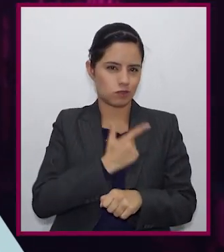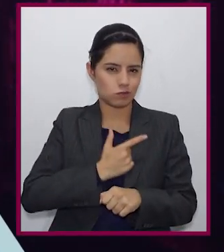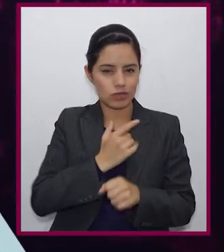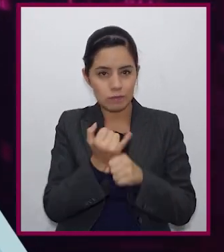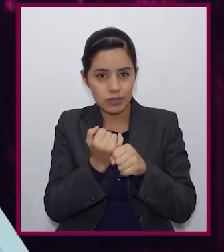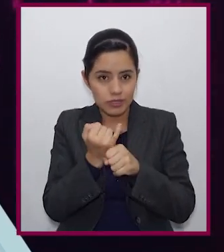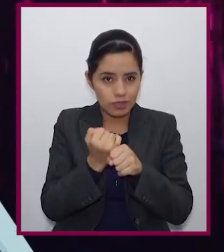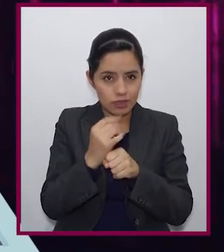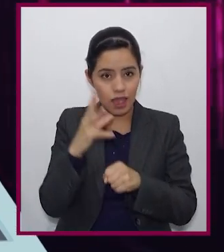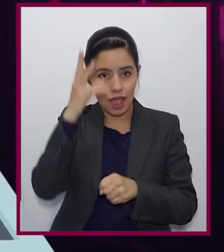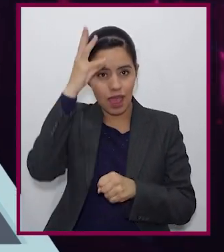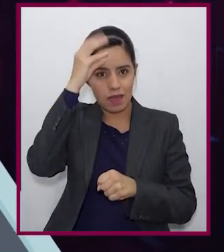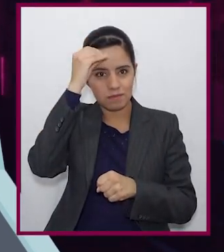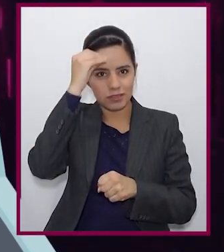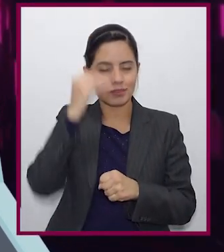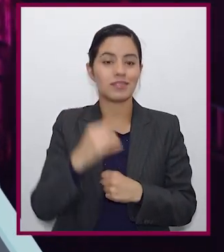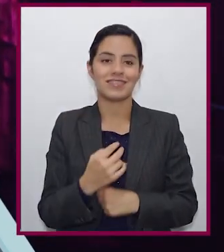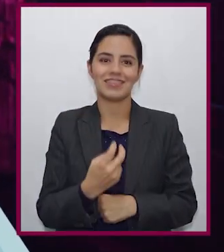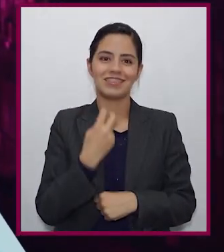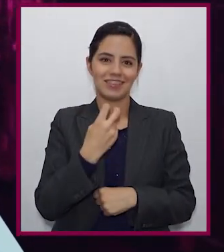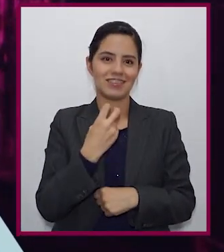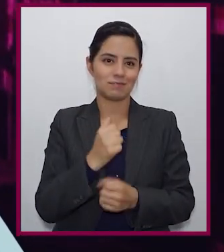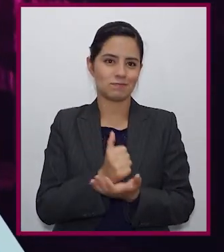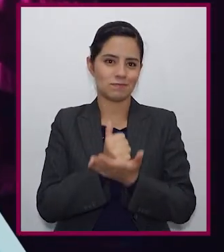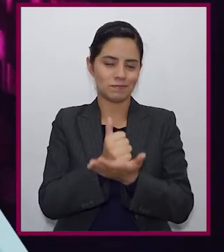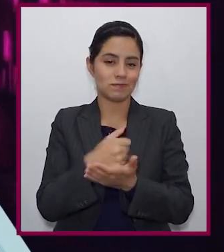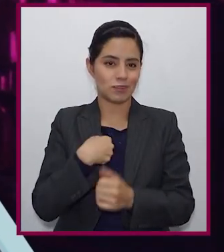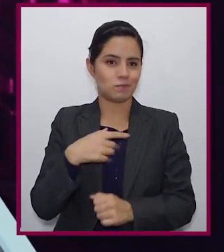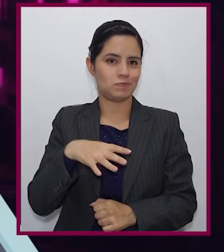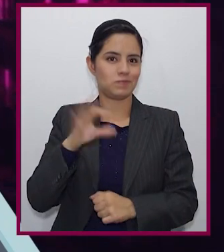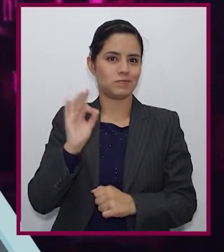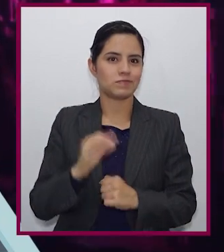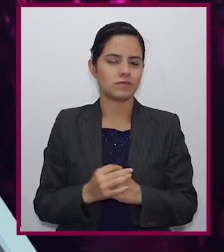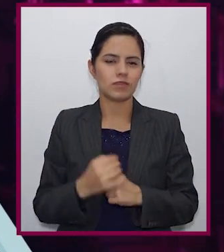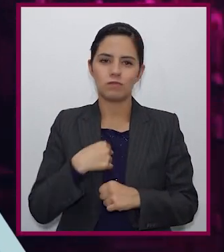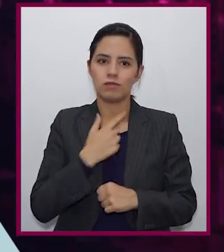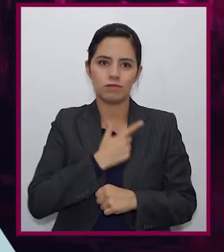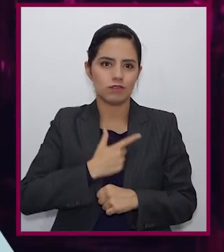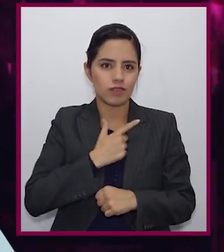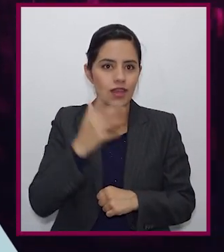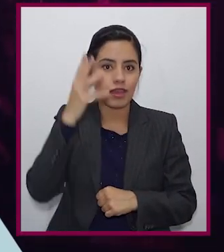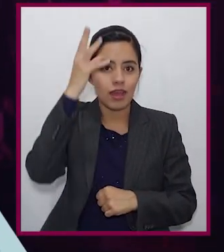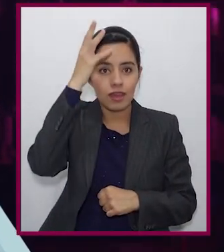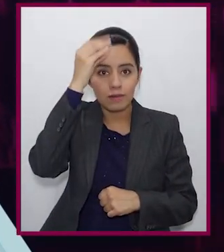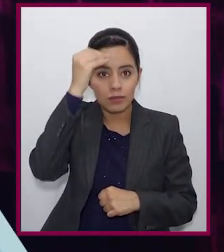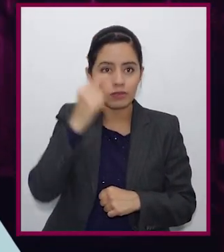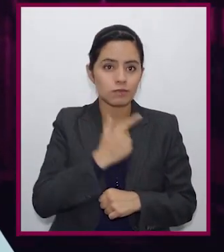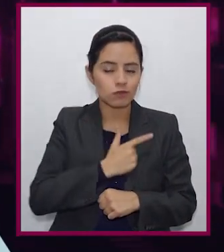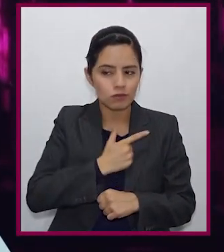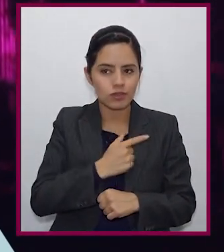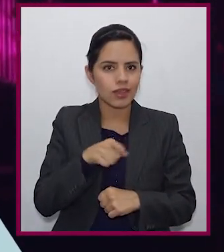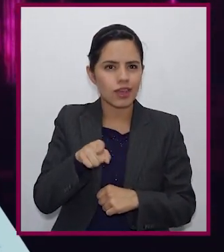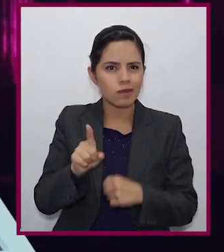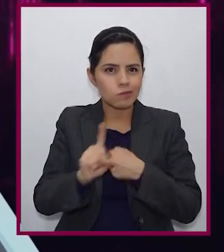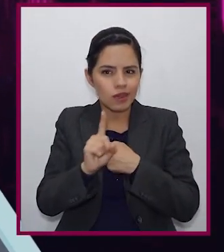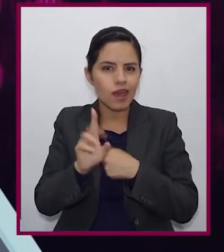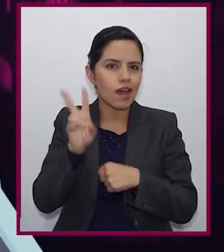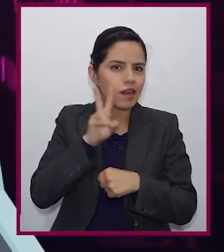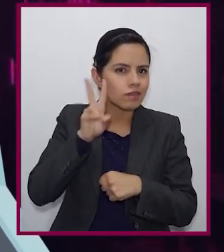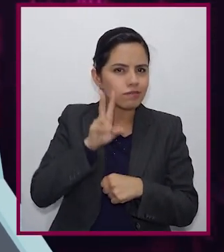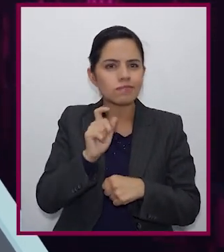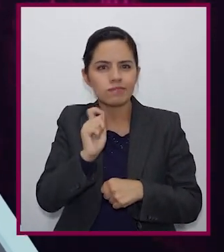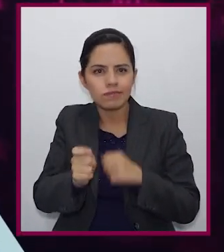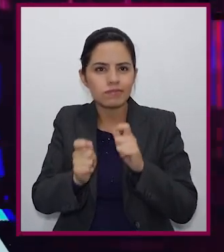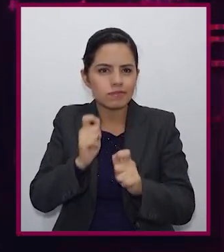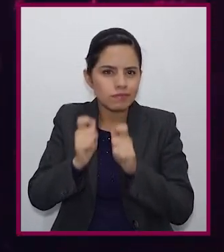estar investigando, aprendiendo, pues eso te diga, esto es lo mío. Me gusta aprender, me gusta resolverlo y que lo haga